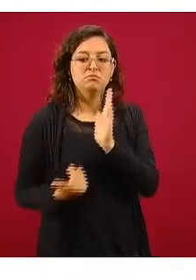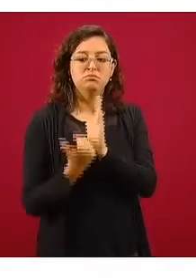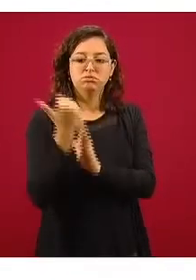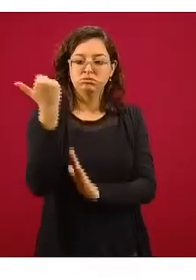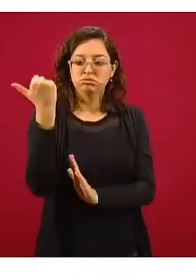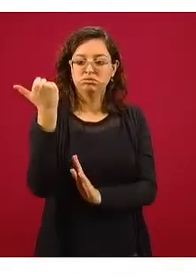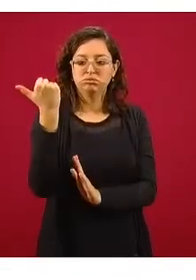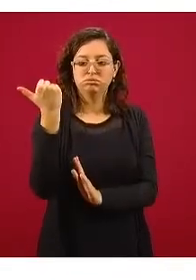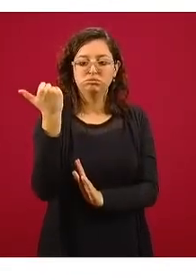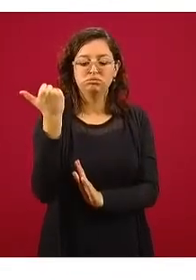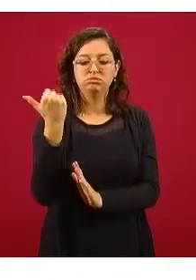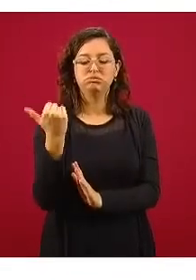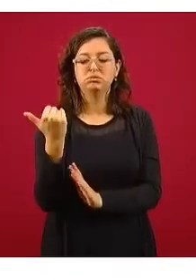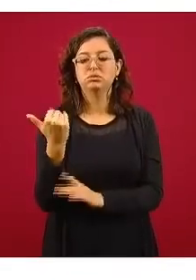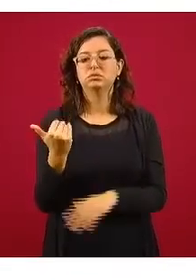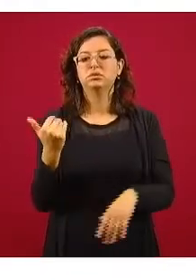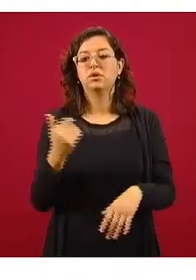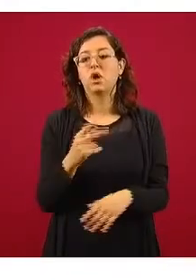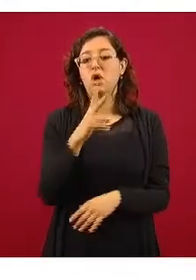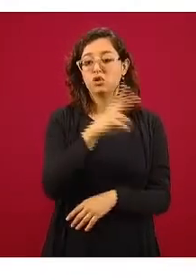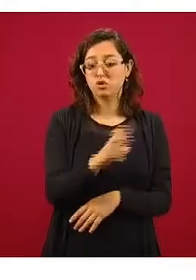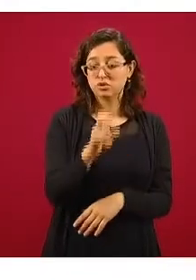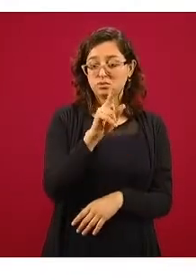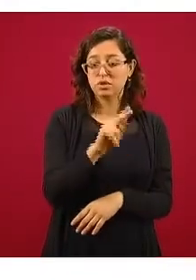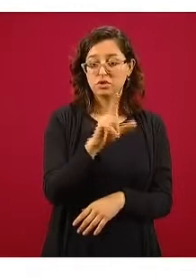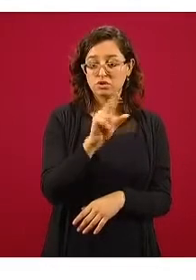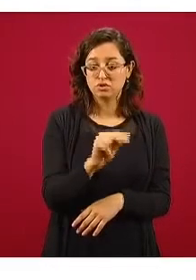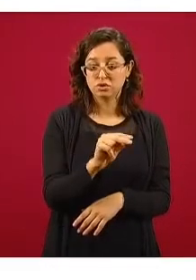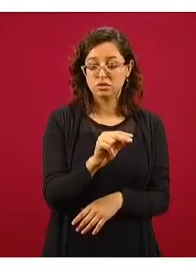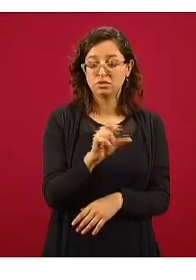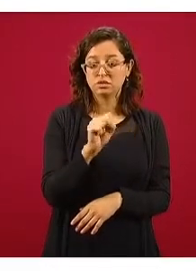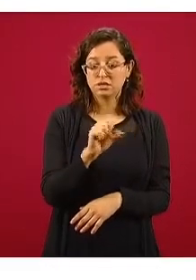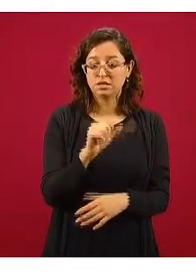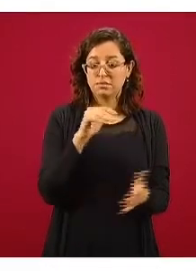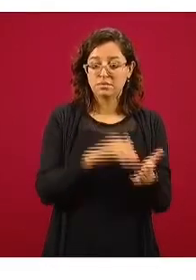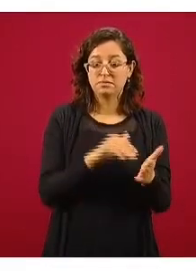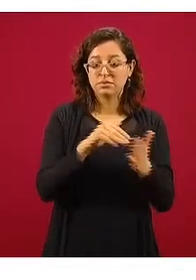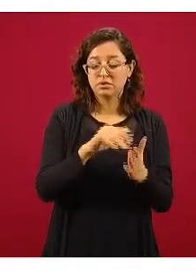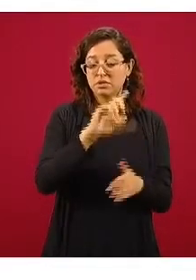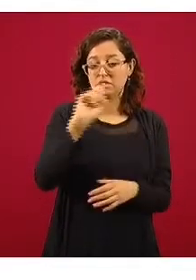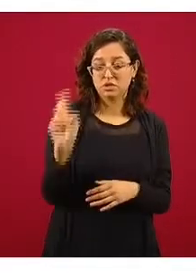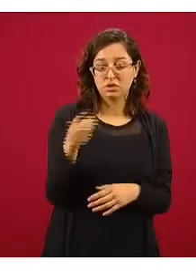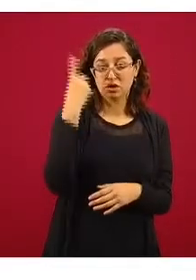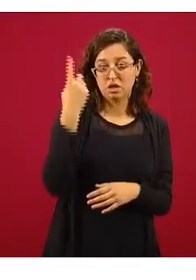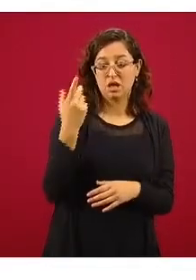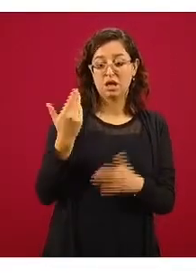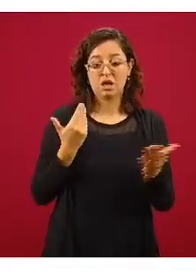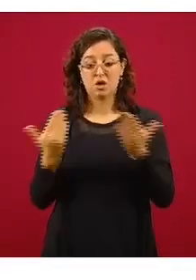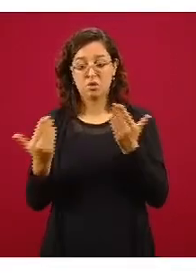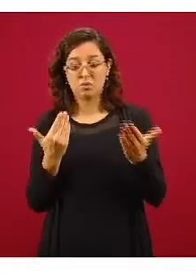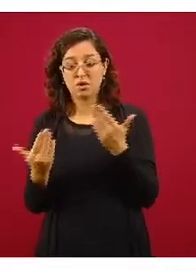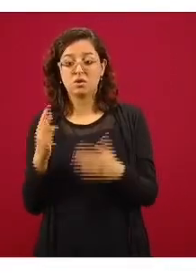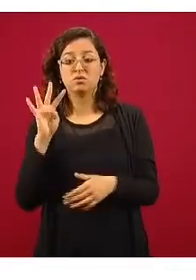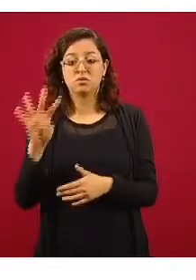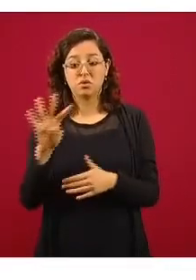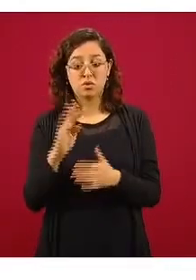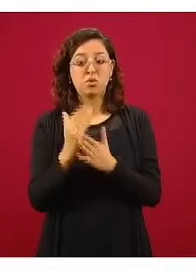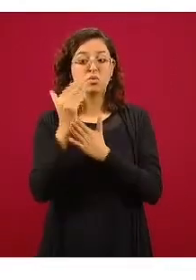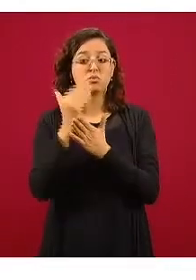las remesas, que fueron 2.861 millones de dólares, pero en relación al 2019